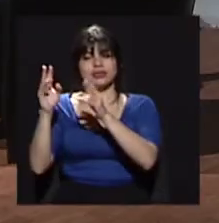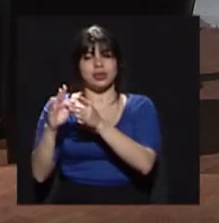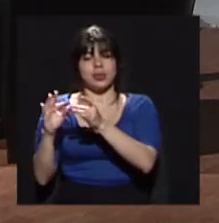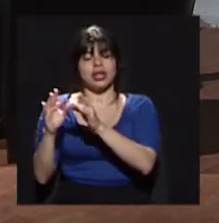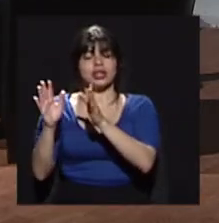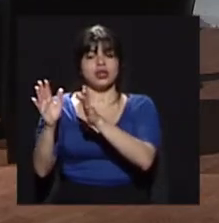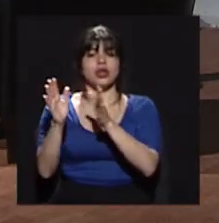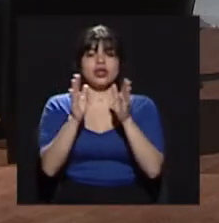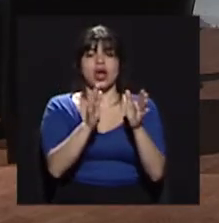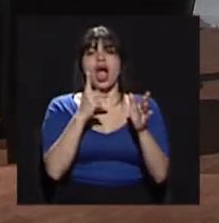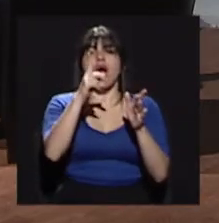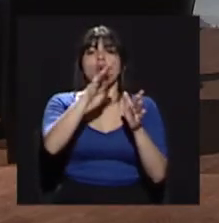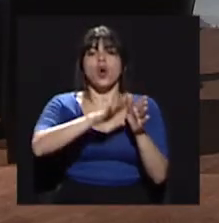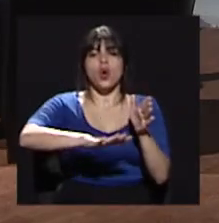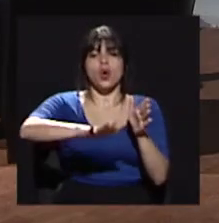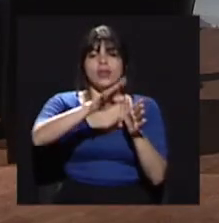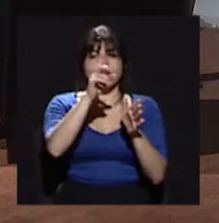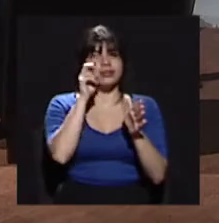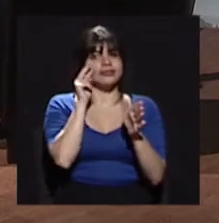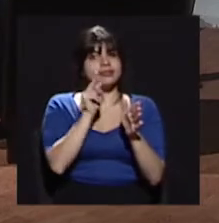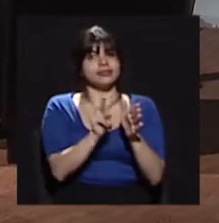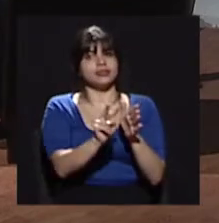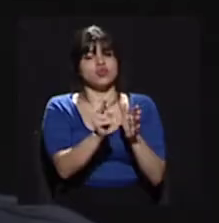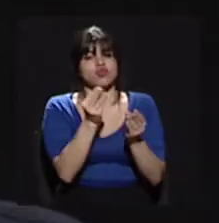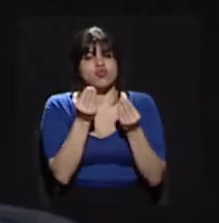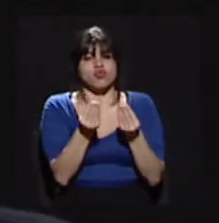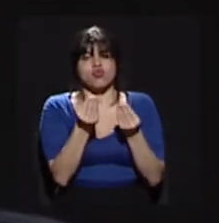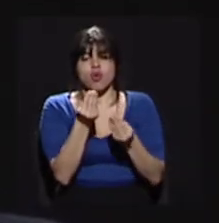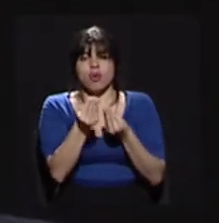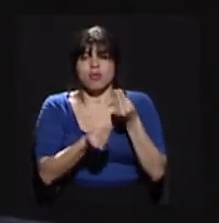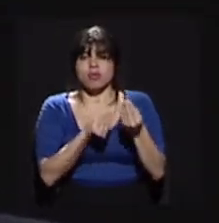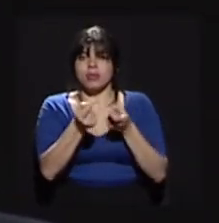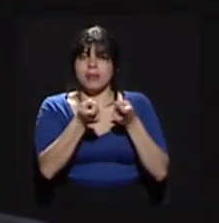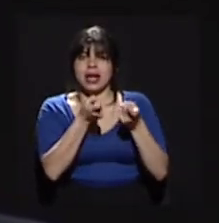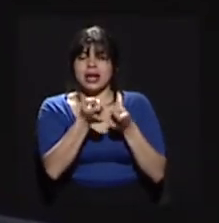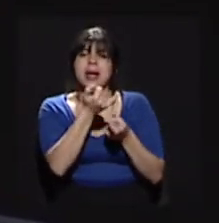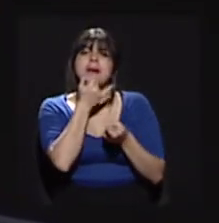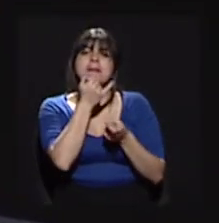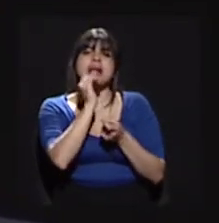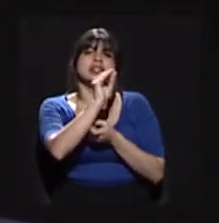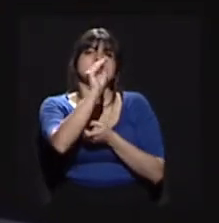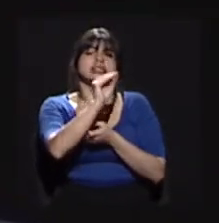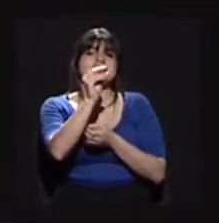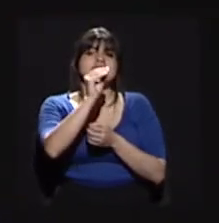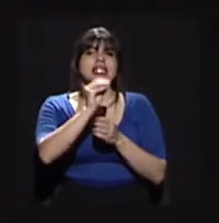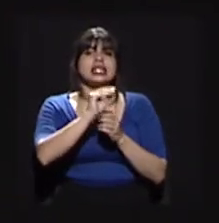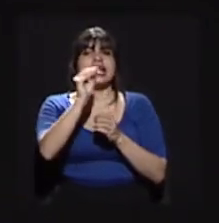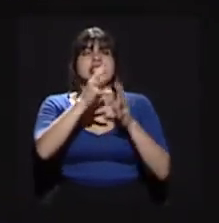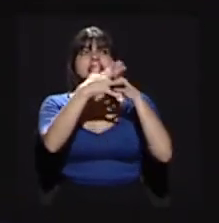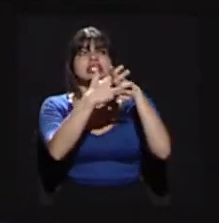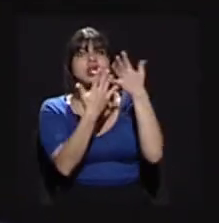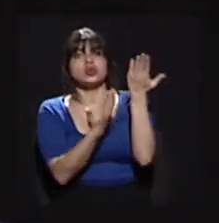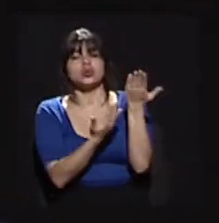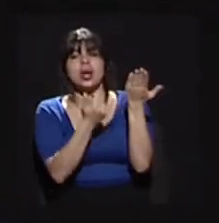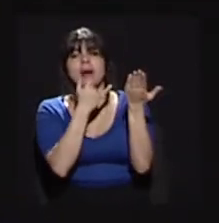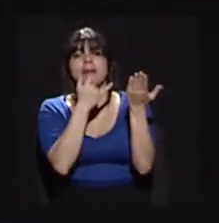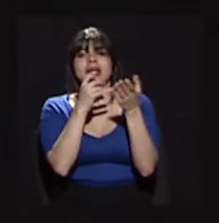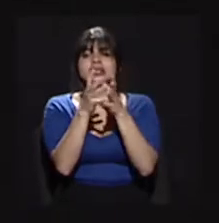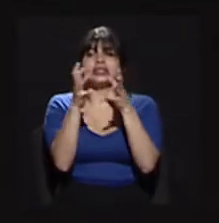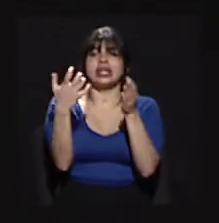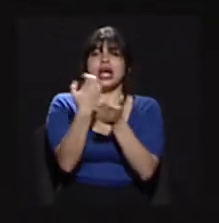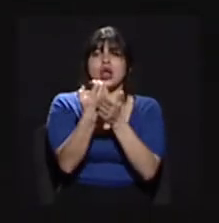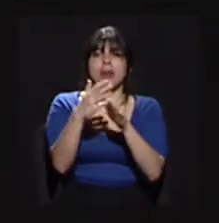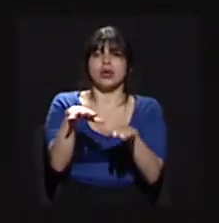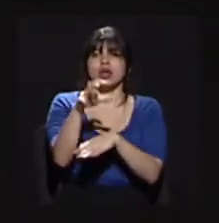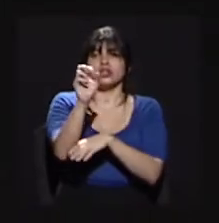contexto que habría que ver cómo se maneja qué va a pasar con las tasas de interés en los eeuu qué va a pasar con el crecimiento de la economía